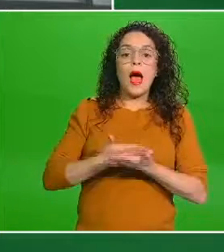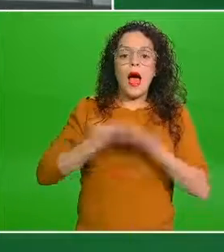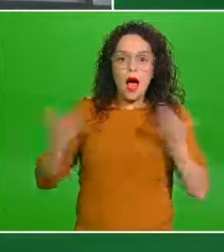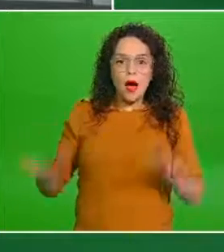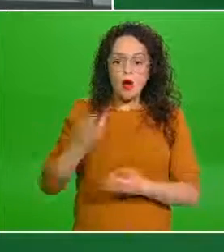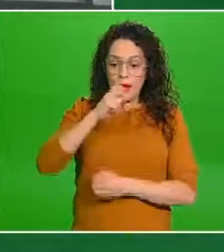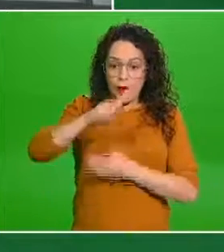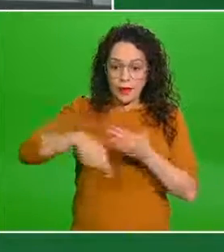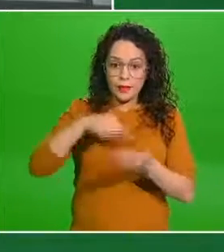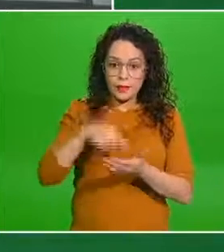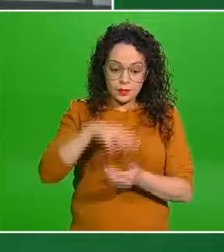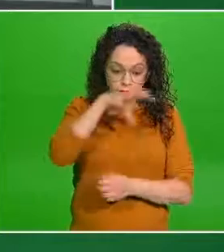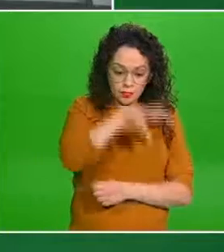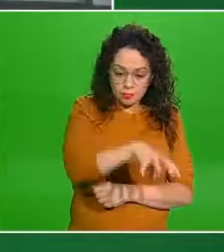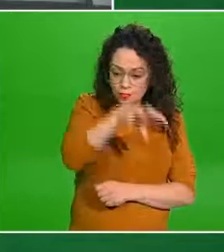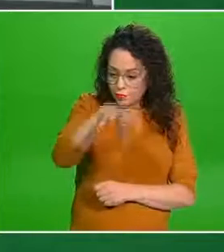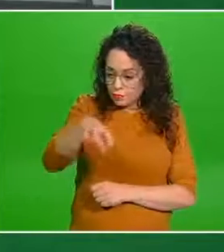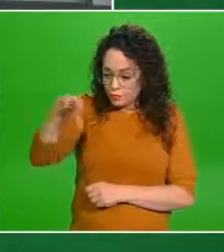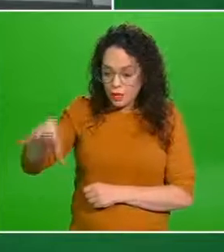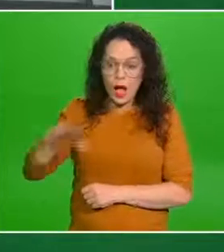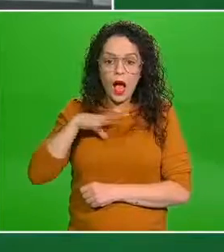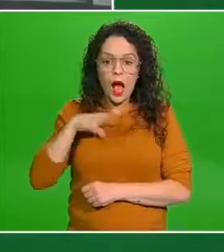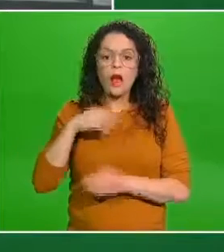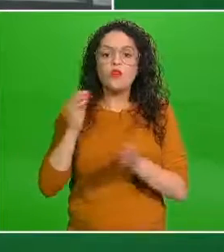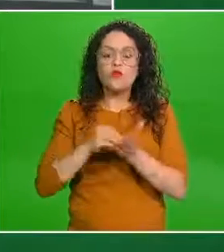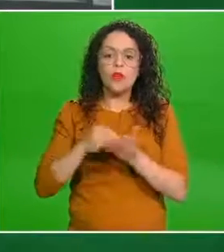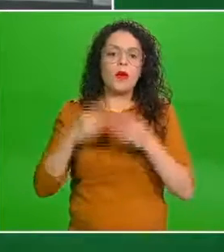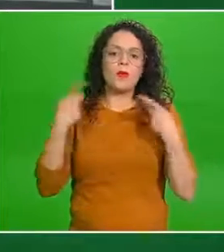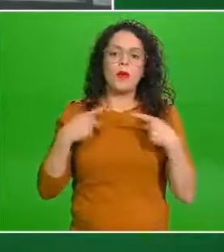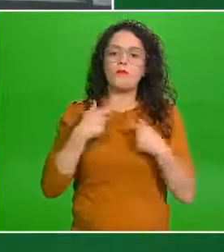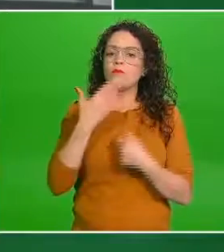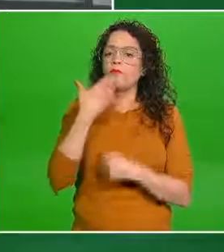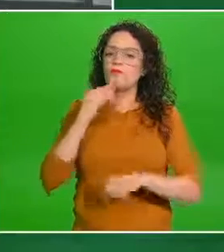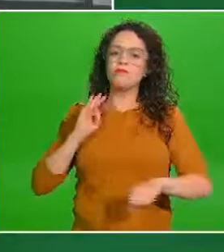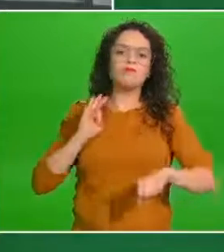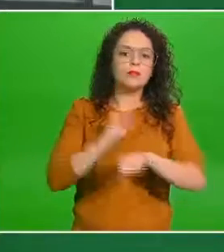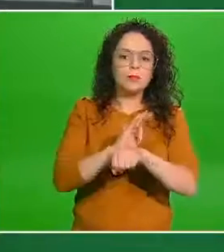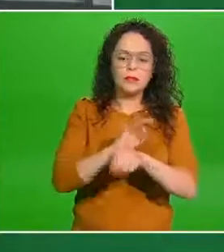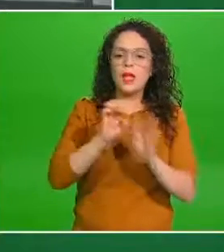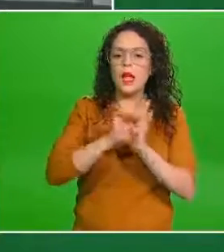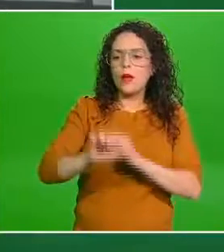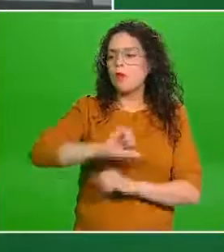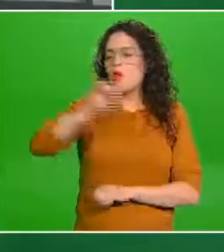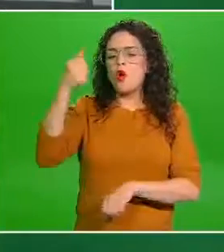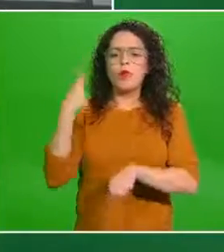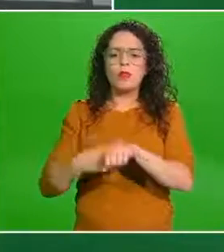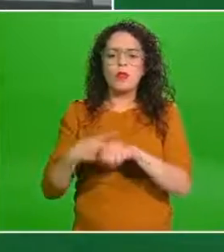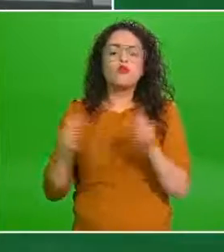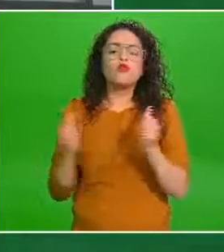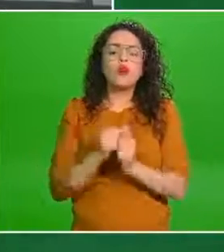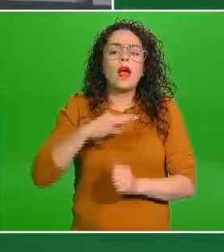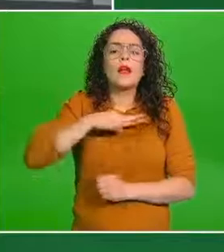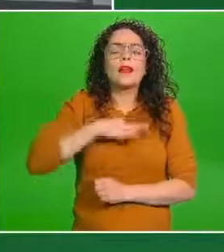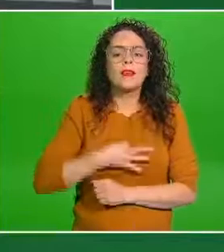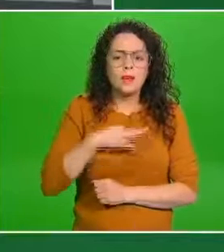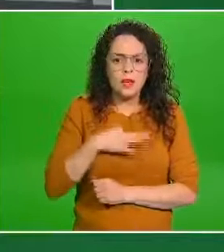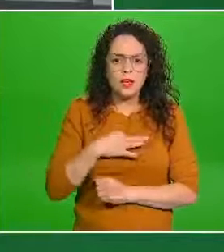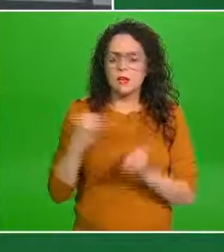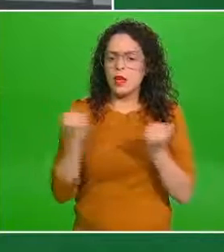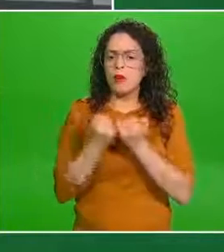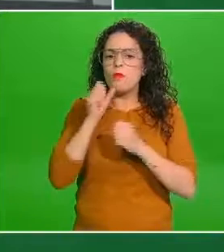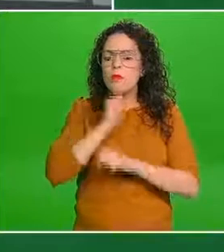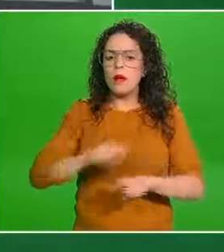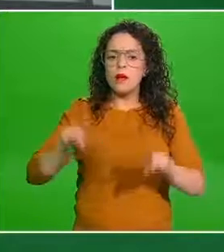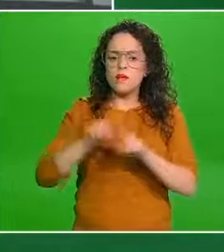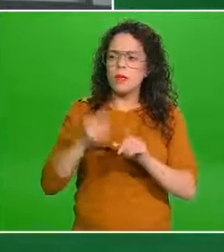estos espacios donde todavía seguimos teniendo población vulnerable, como ocurre con otras enfermedades infecciosas, como ocurrió en su momento